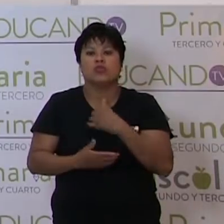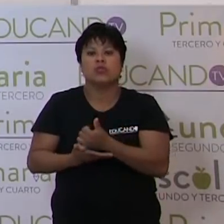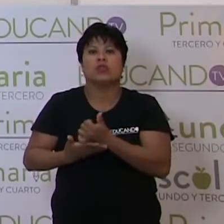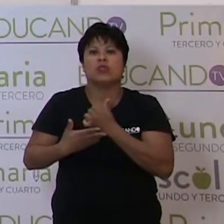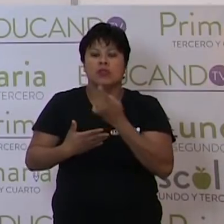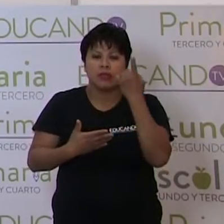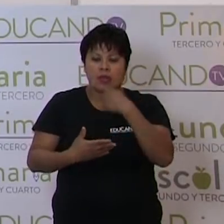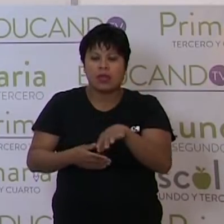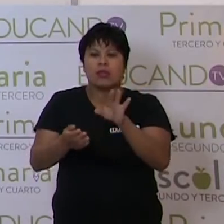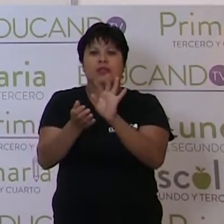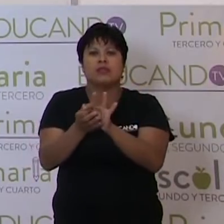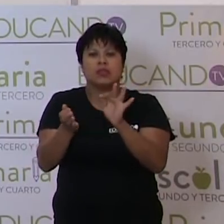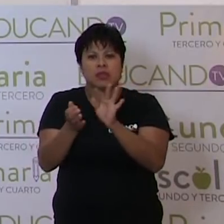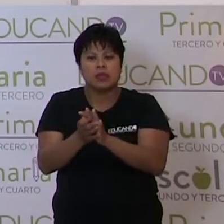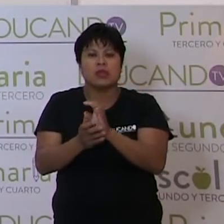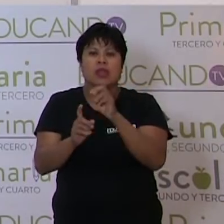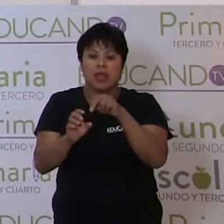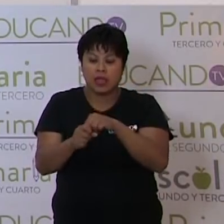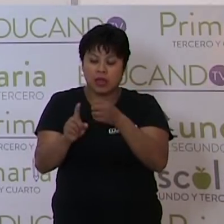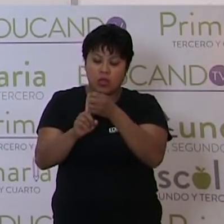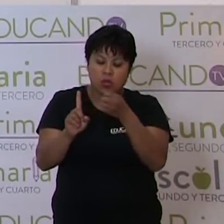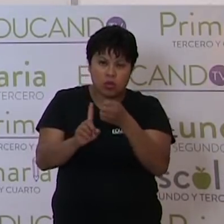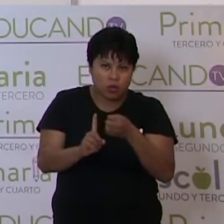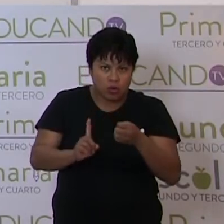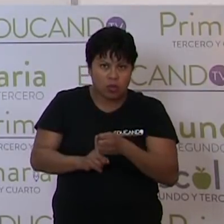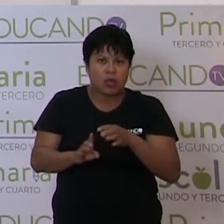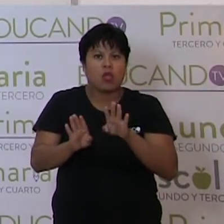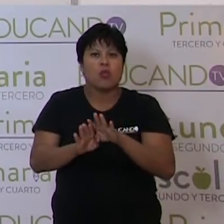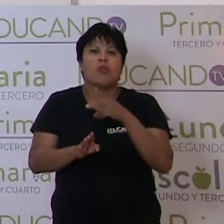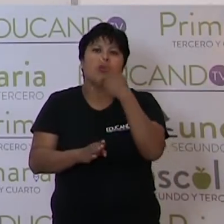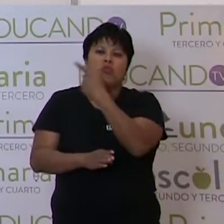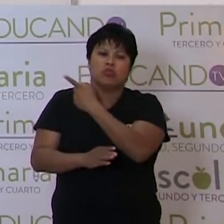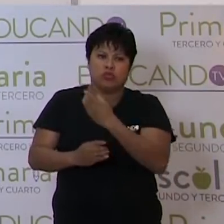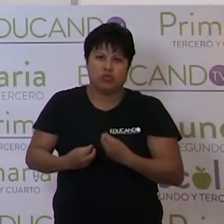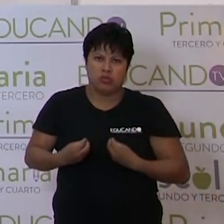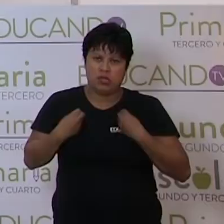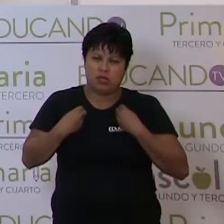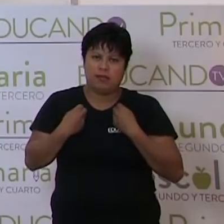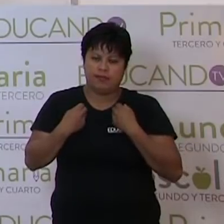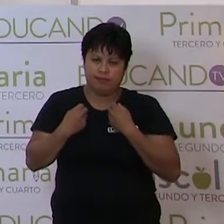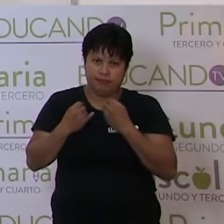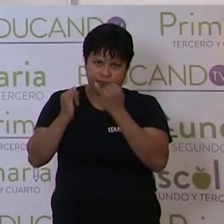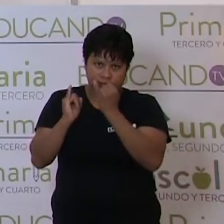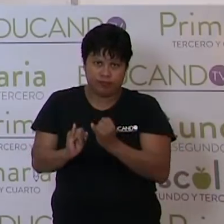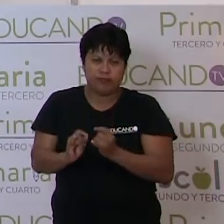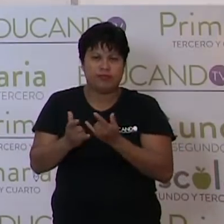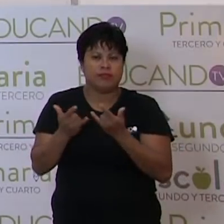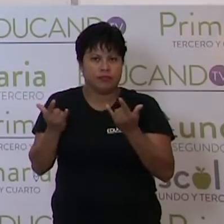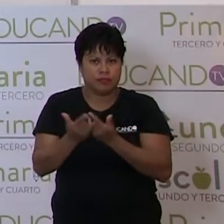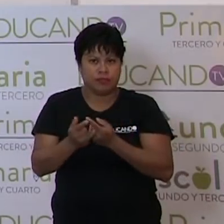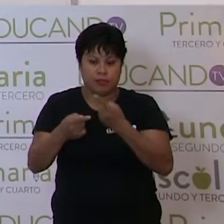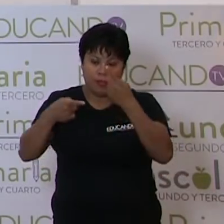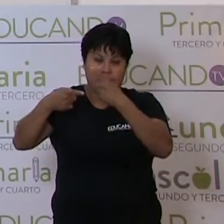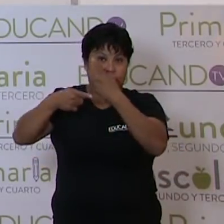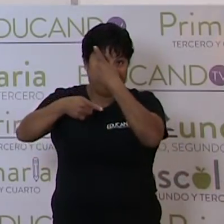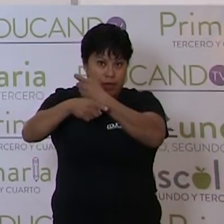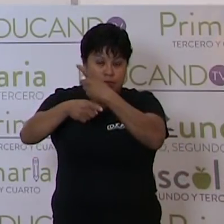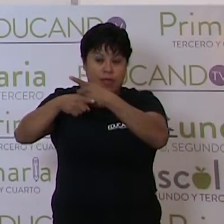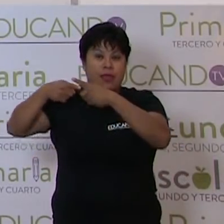a narrar en orden la autobiografía. Vamos a escribirlas acá.